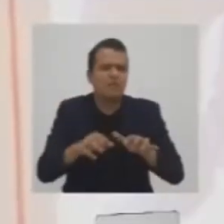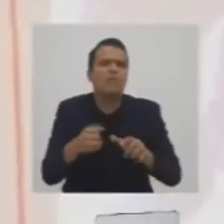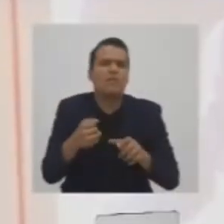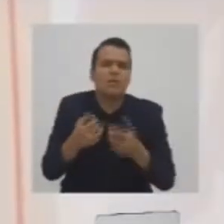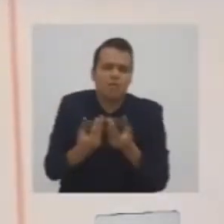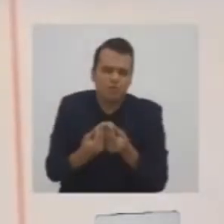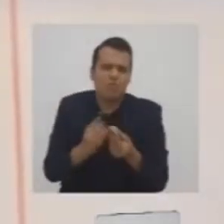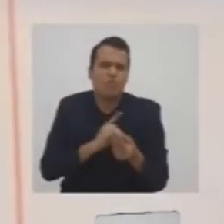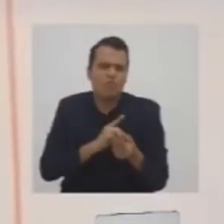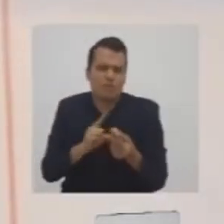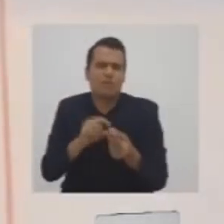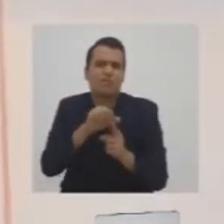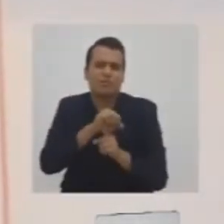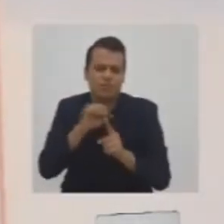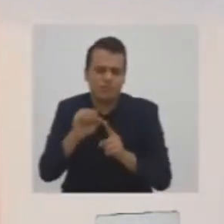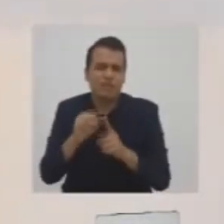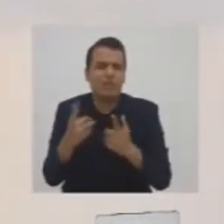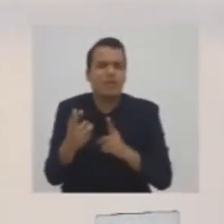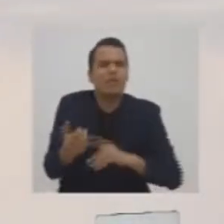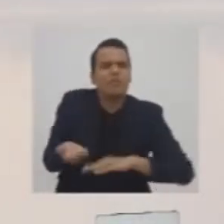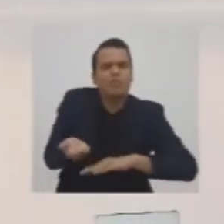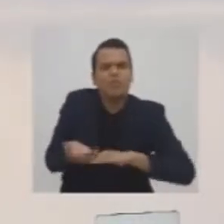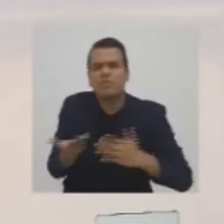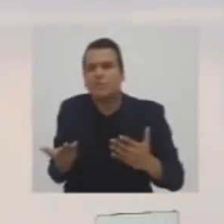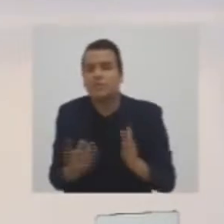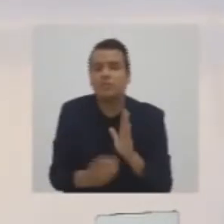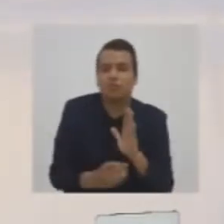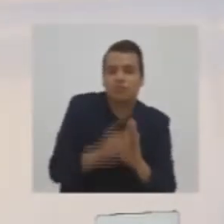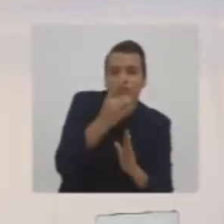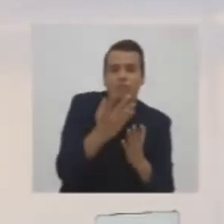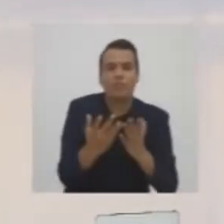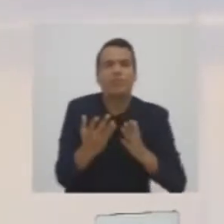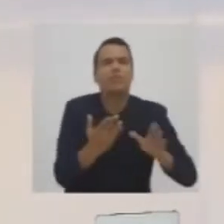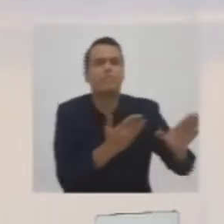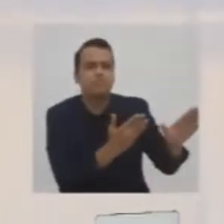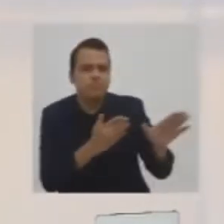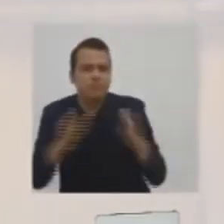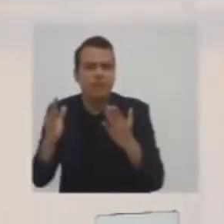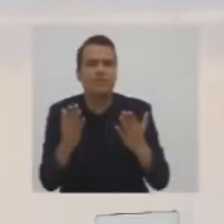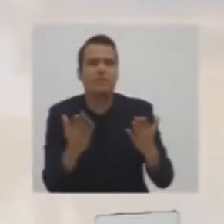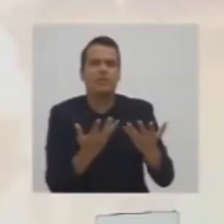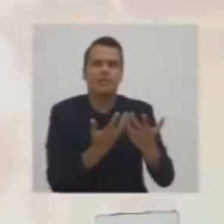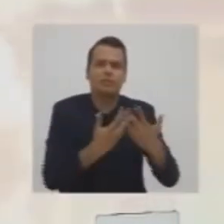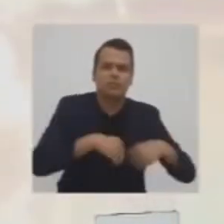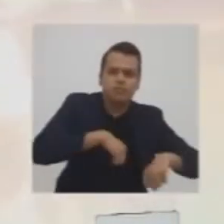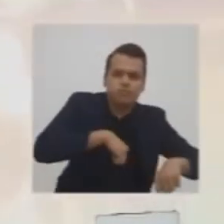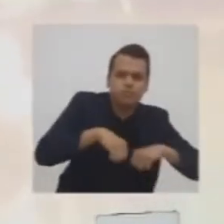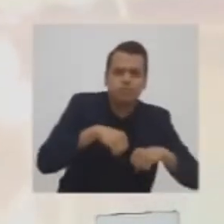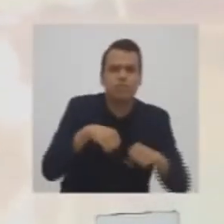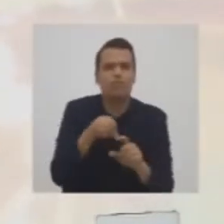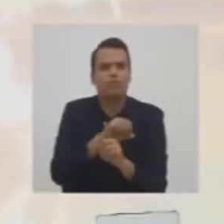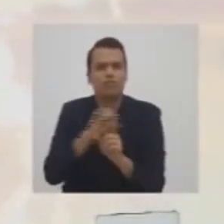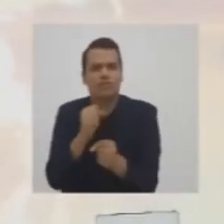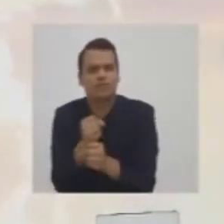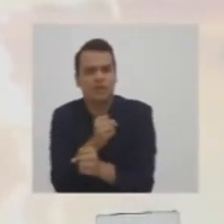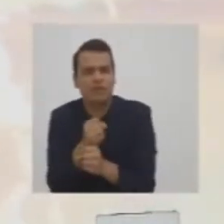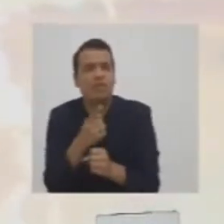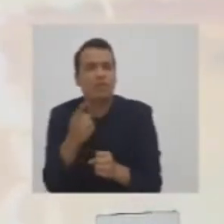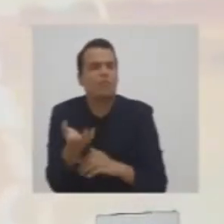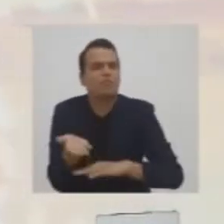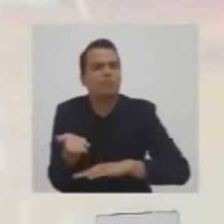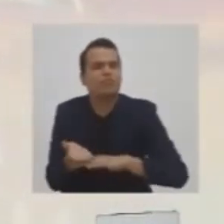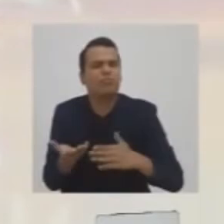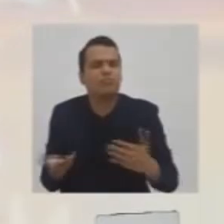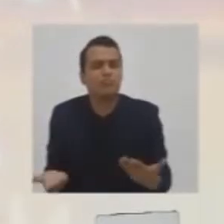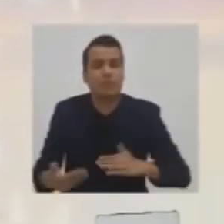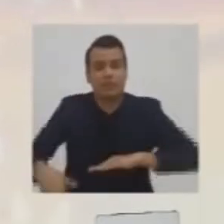entre otras labores como líder social. En su programa de gobierno menciona el desarrollo, la planificación, la productividad y labor